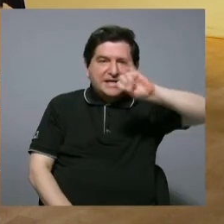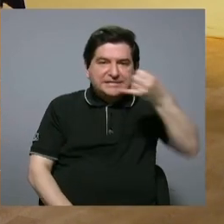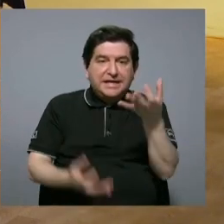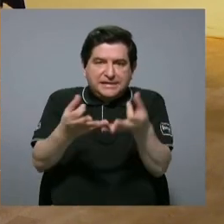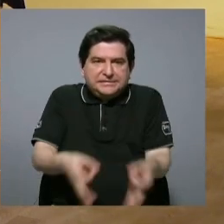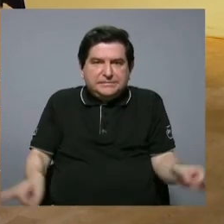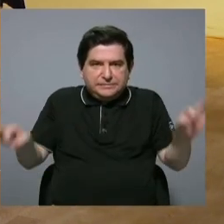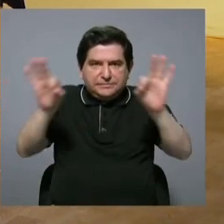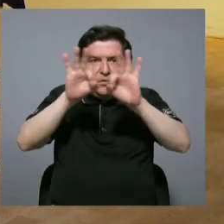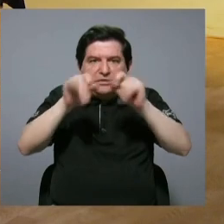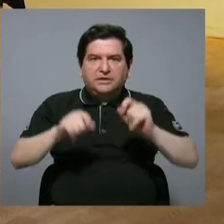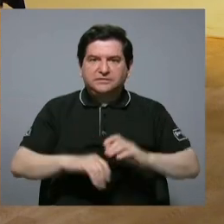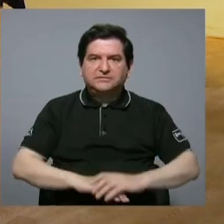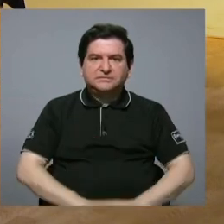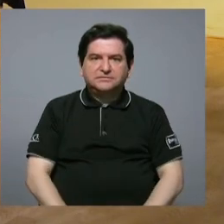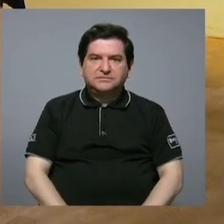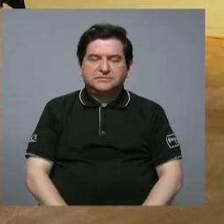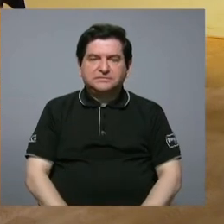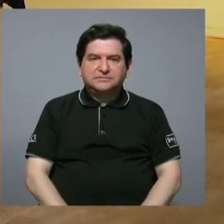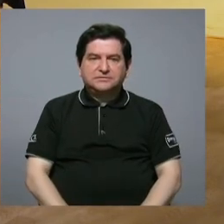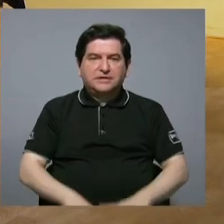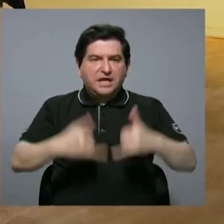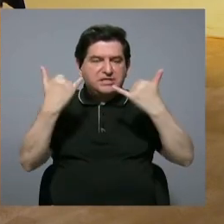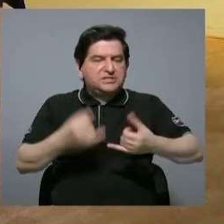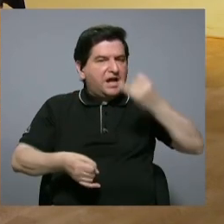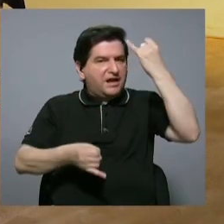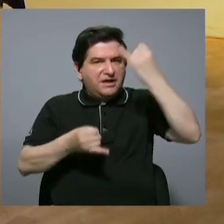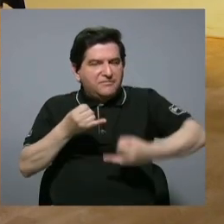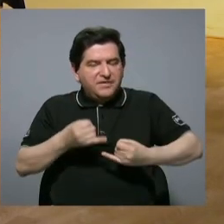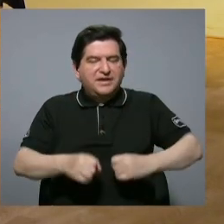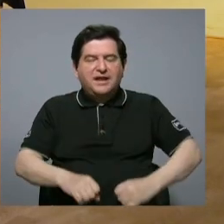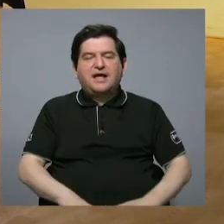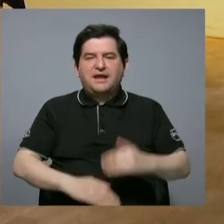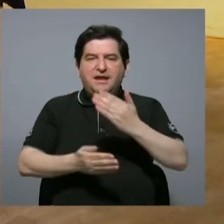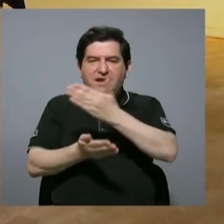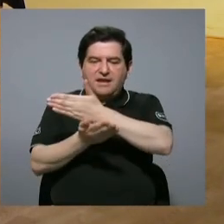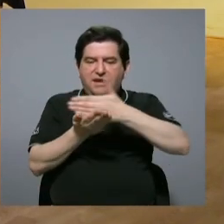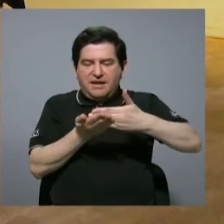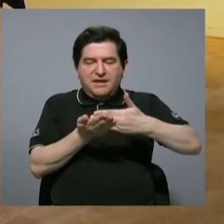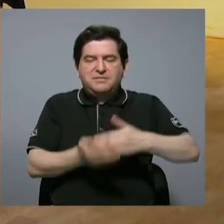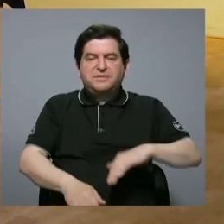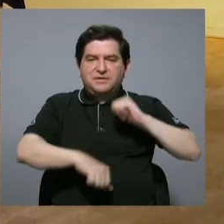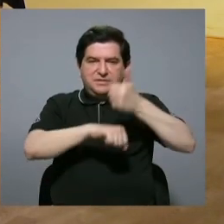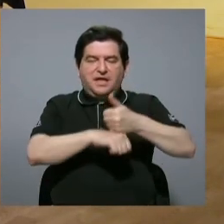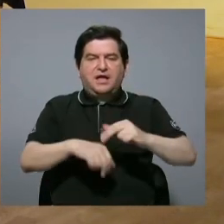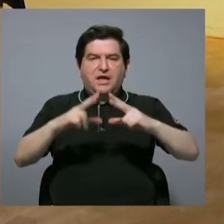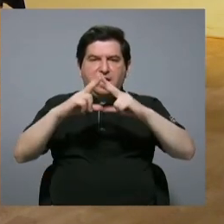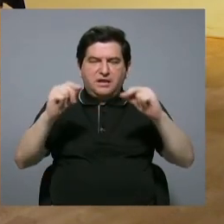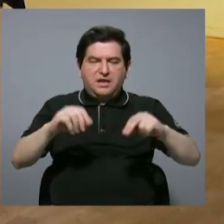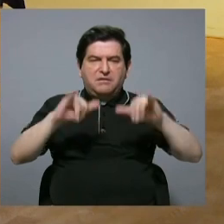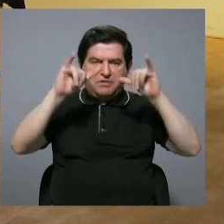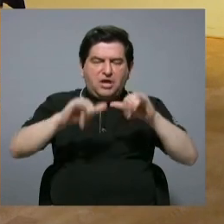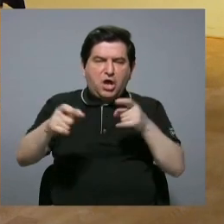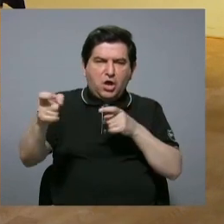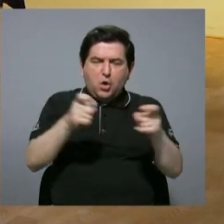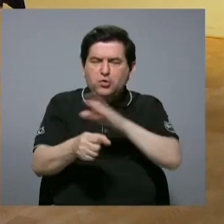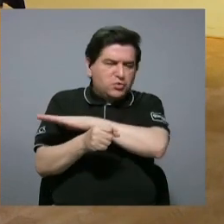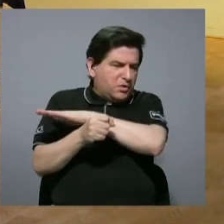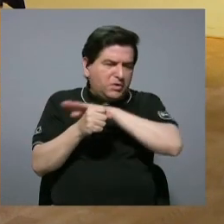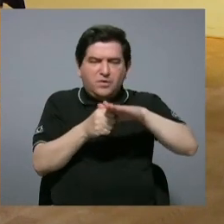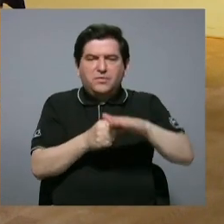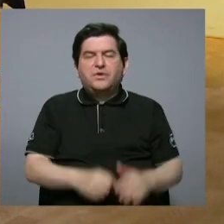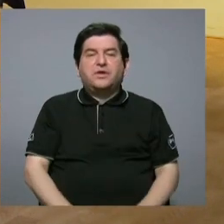importante porque ya es el tratado definitivo de límites. Nicaragua se queda con el dominio absoluto